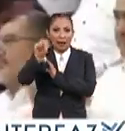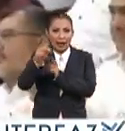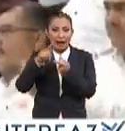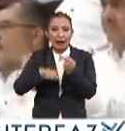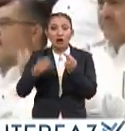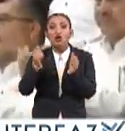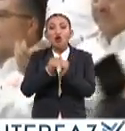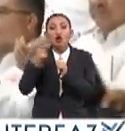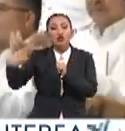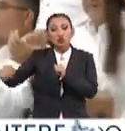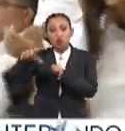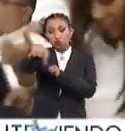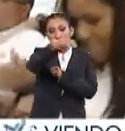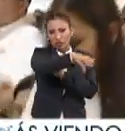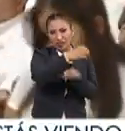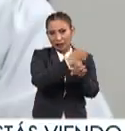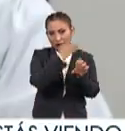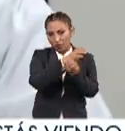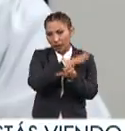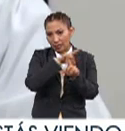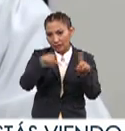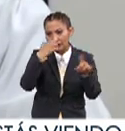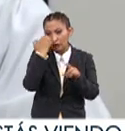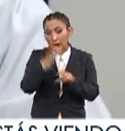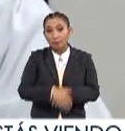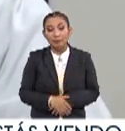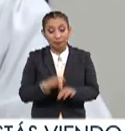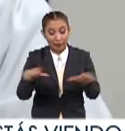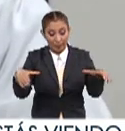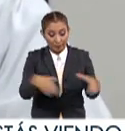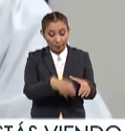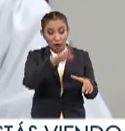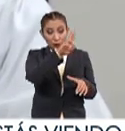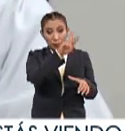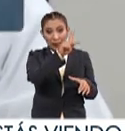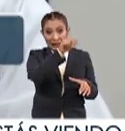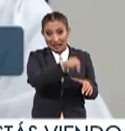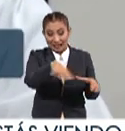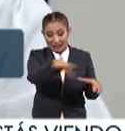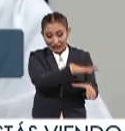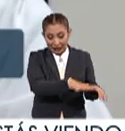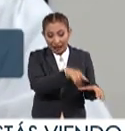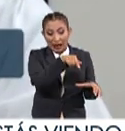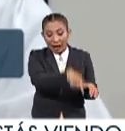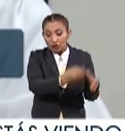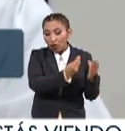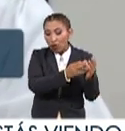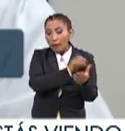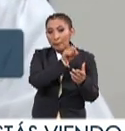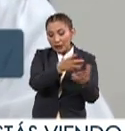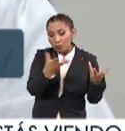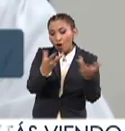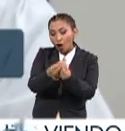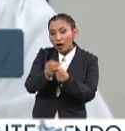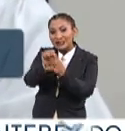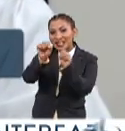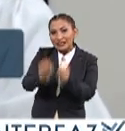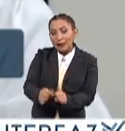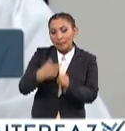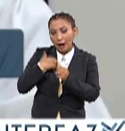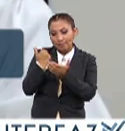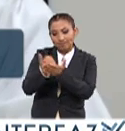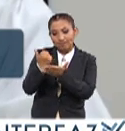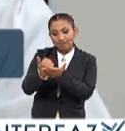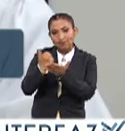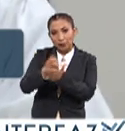Nacional a través de sus sedes estatales. Que las unidades UPN formen parte del sistema de